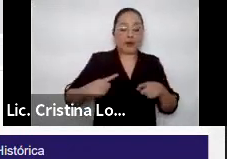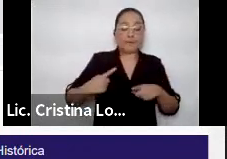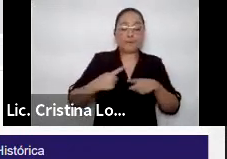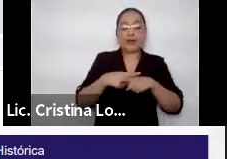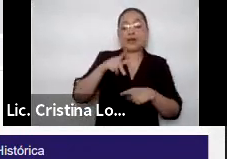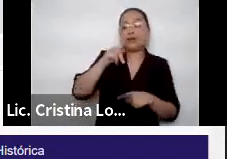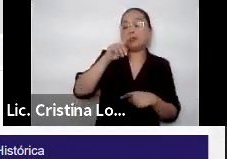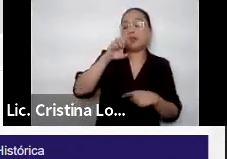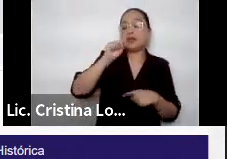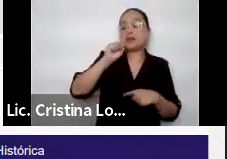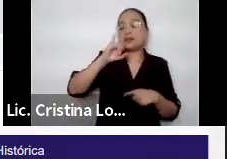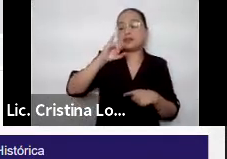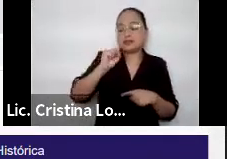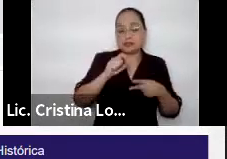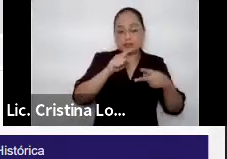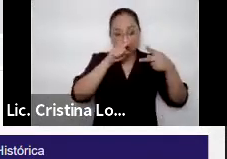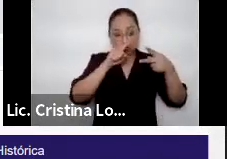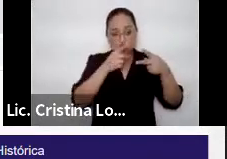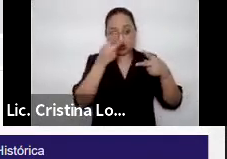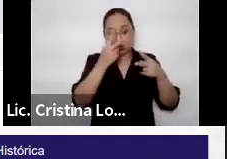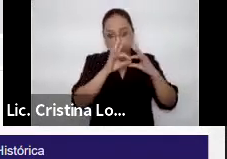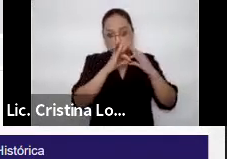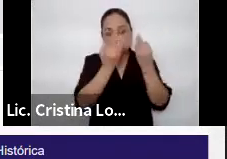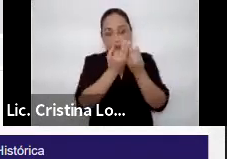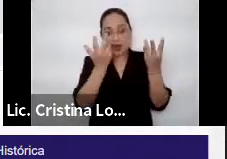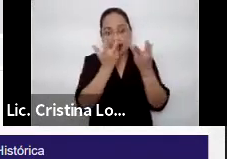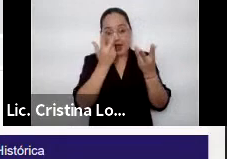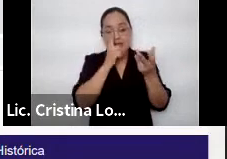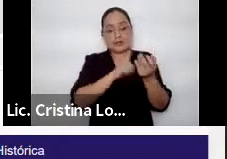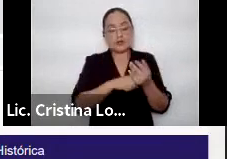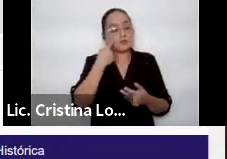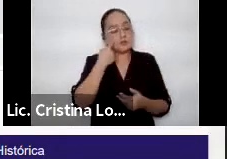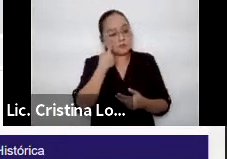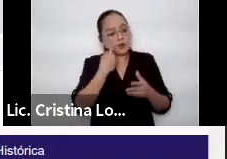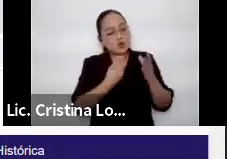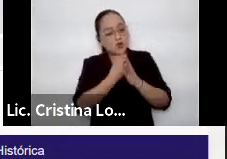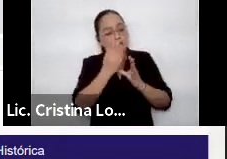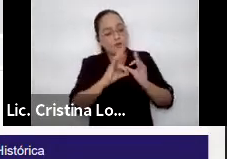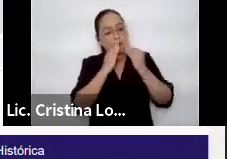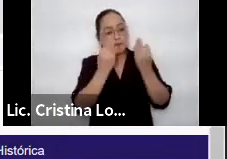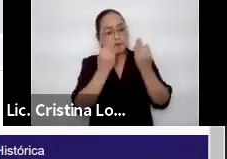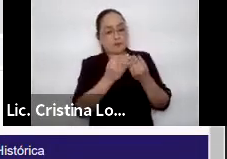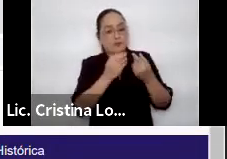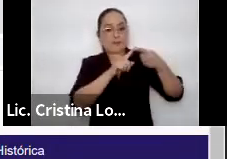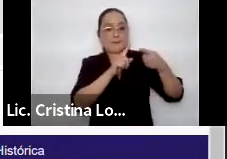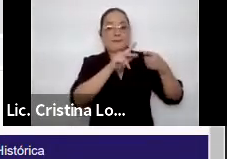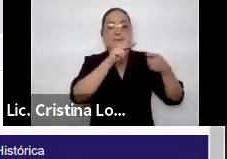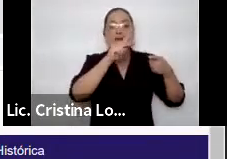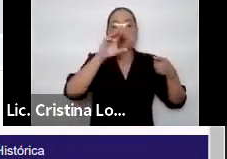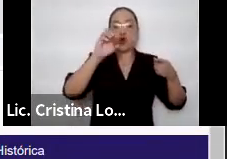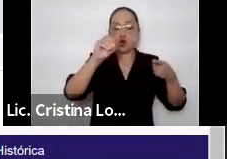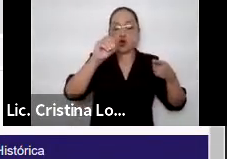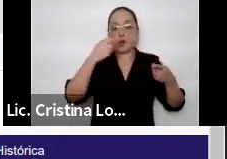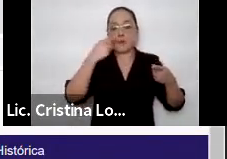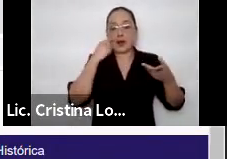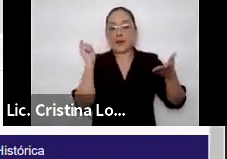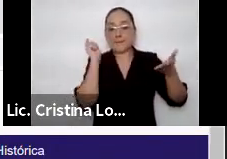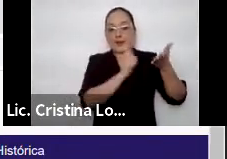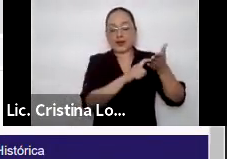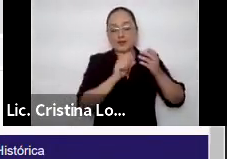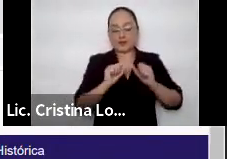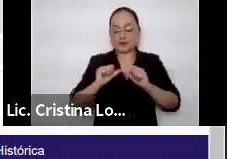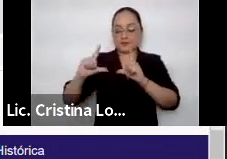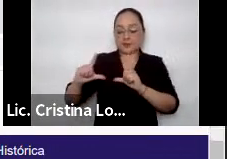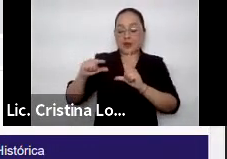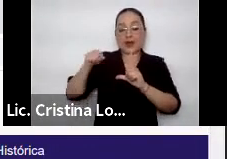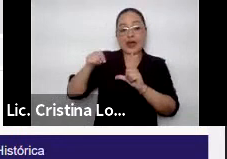de tesis. Entonces, vamos a ver este novedoso sistema de jurisprudencia por precedentes obligatorios. Le damos un clic y vean,